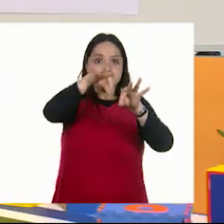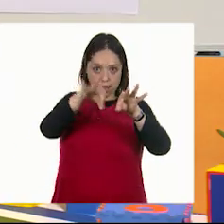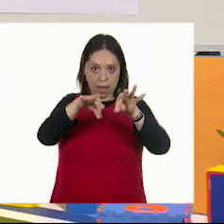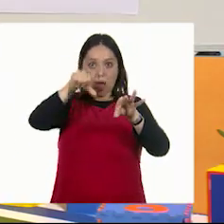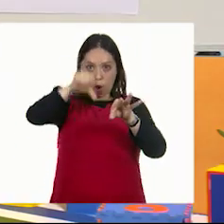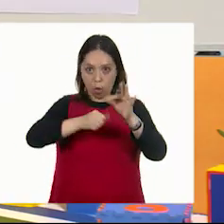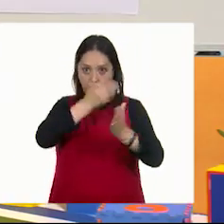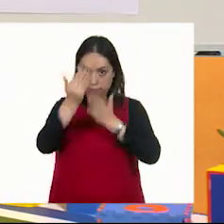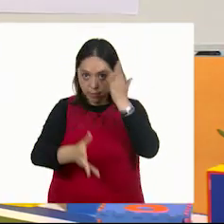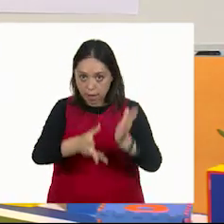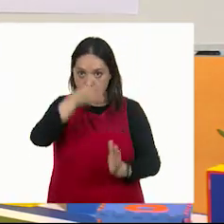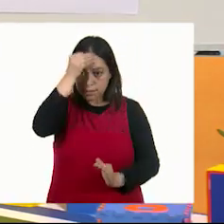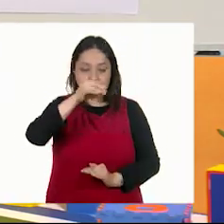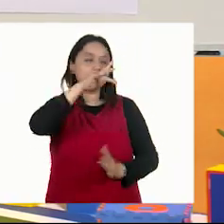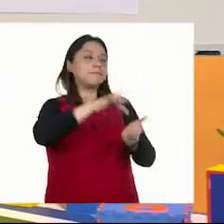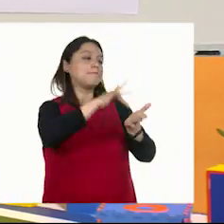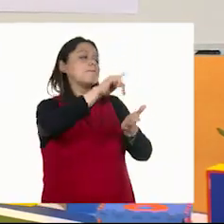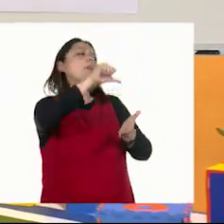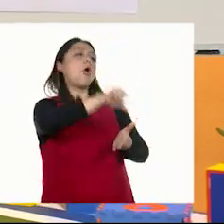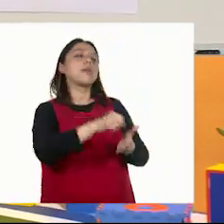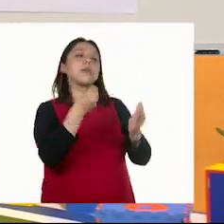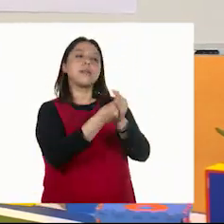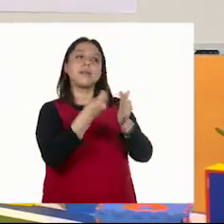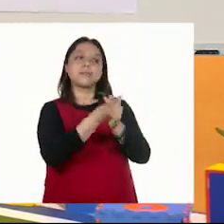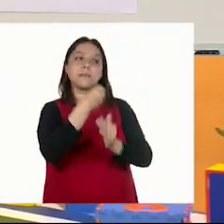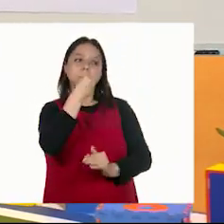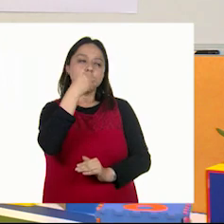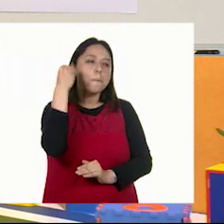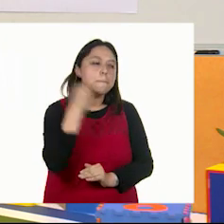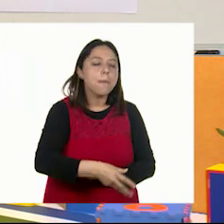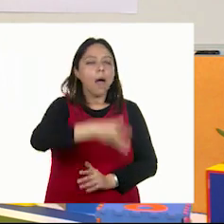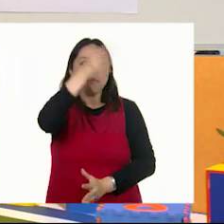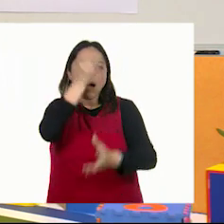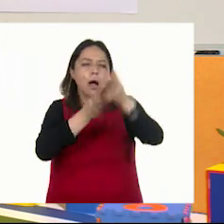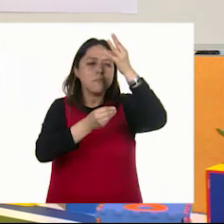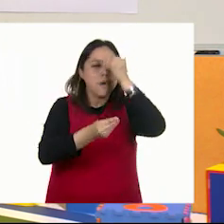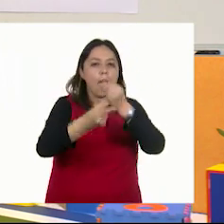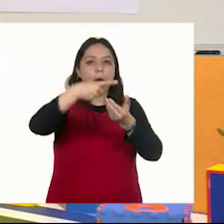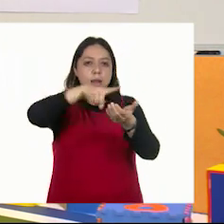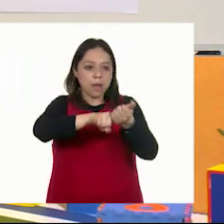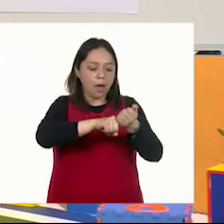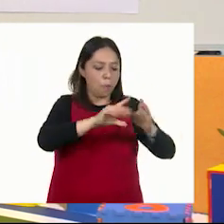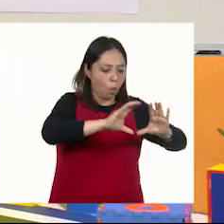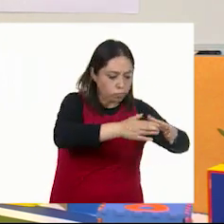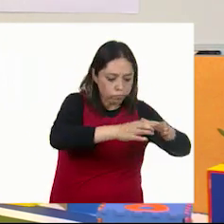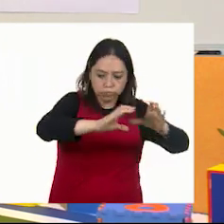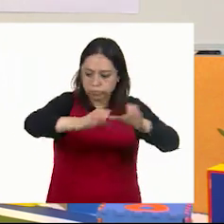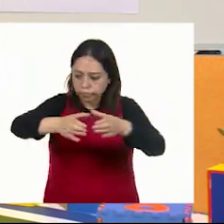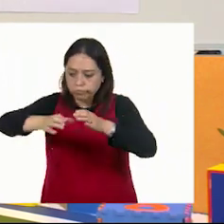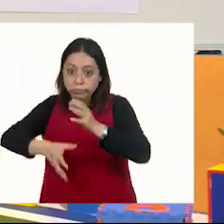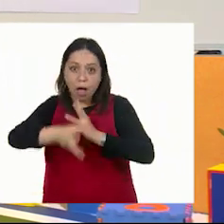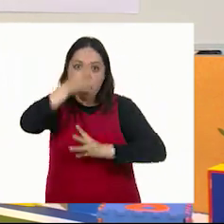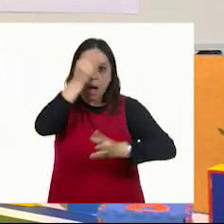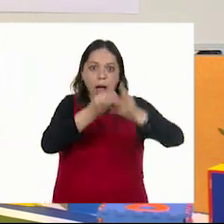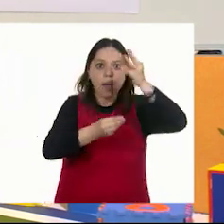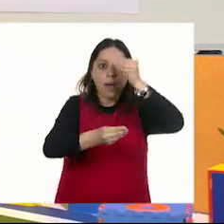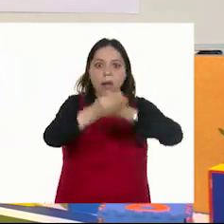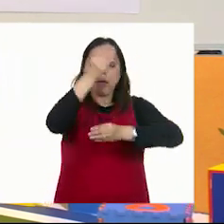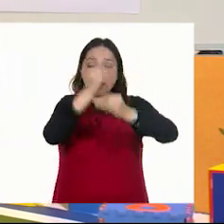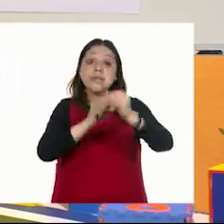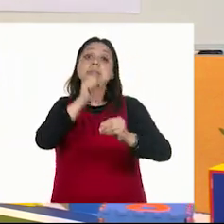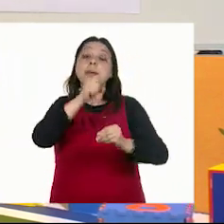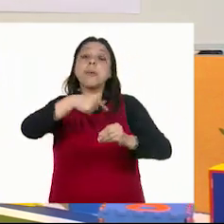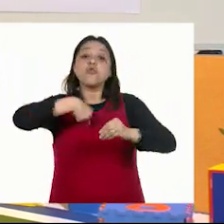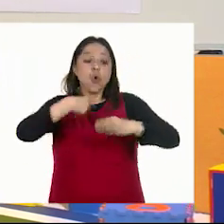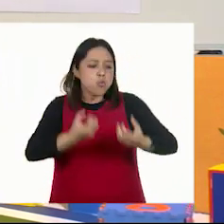Gracias, maestra Lenny. Fue una clase fantástica. Aprendí mucho acerca de los diferentes grupos de alimentos, pero no solo eso, sino la cantidad adecuada